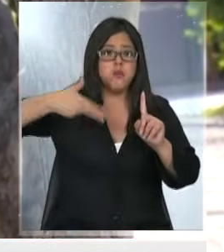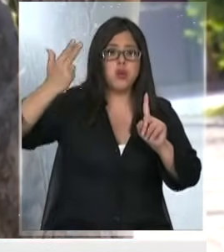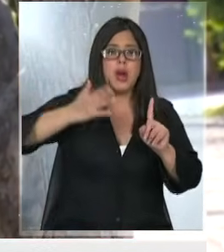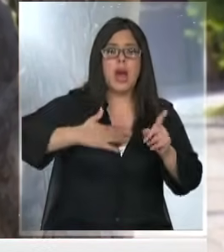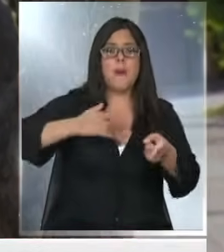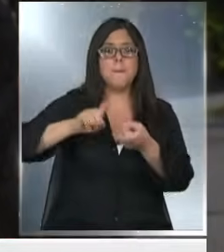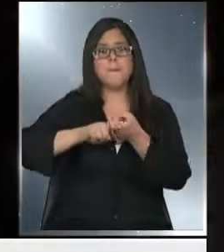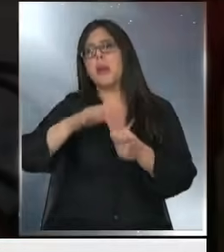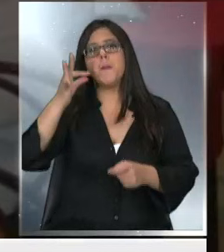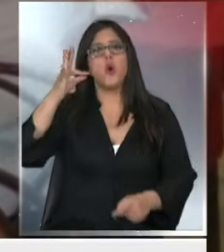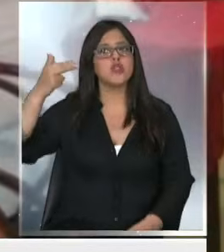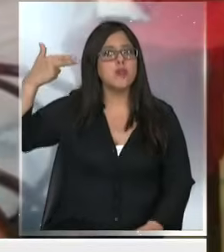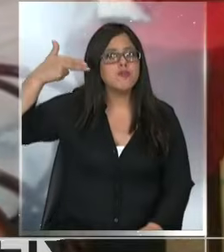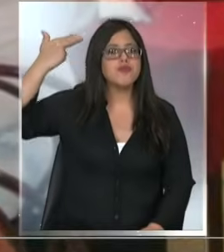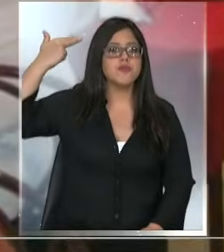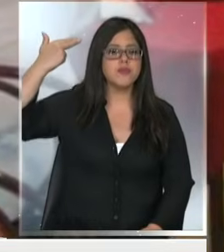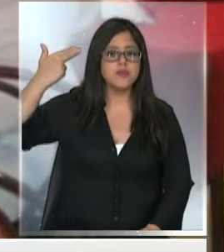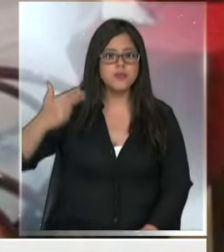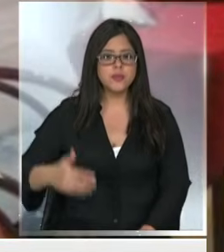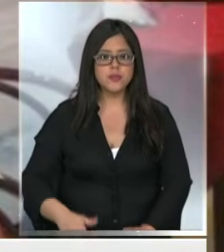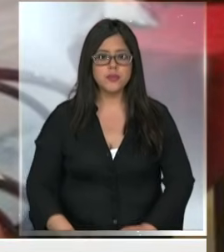cabeza.